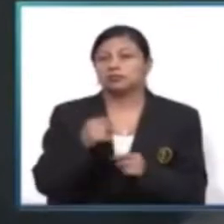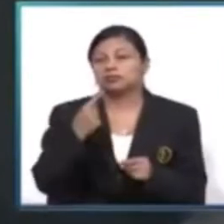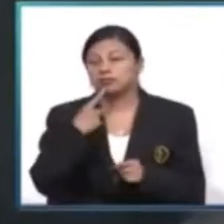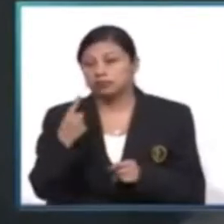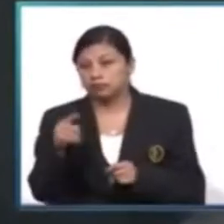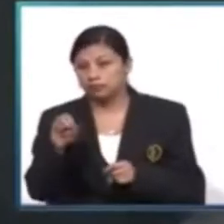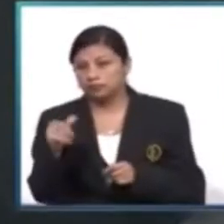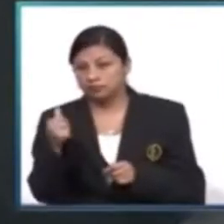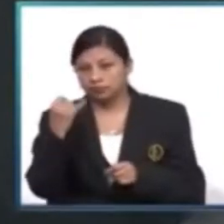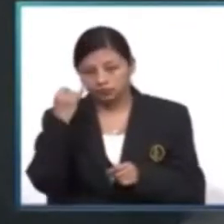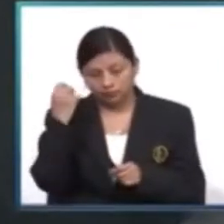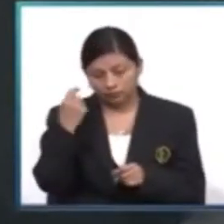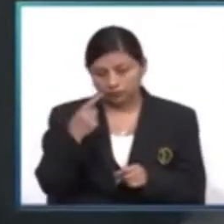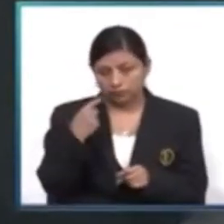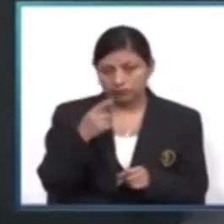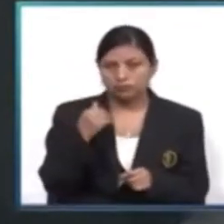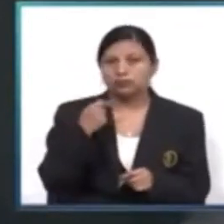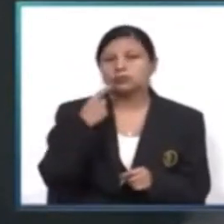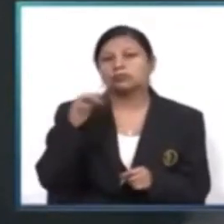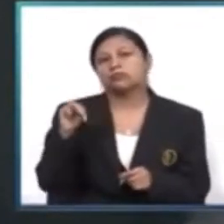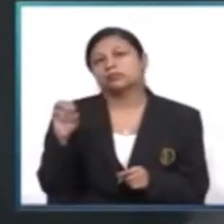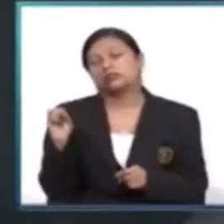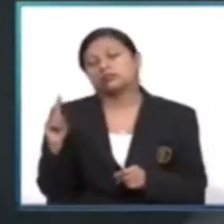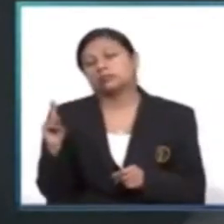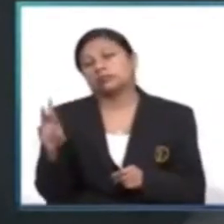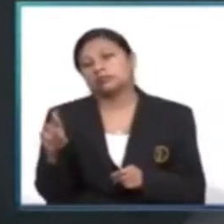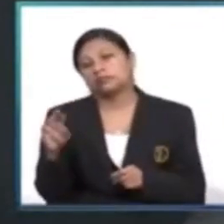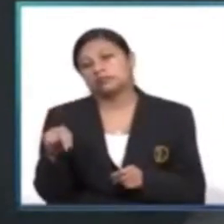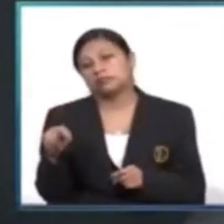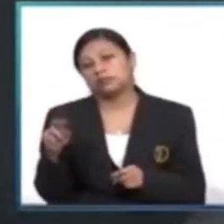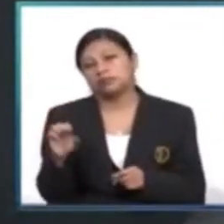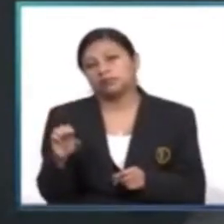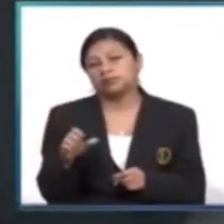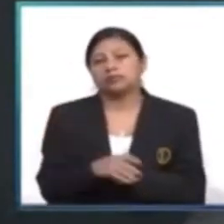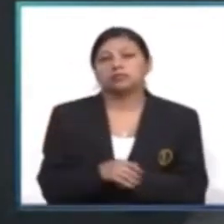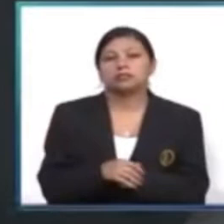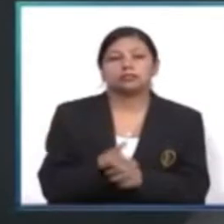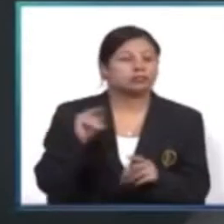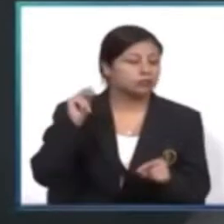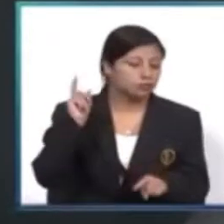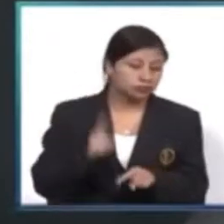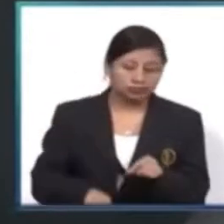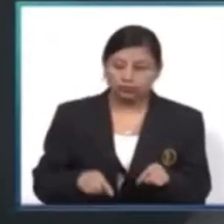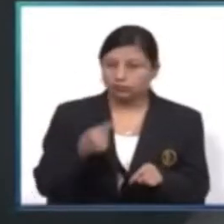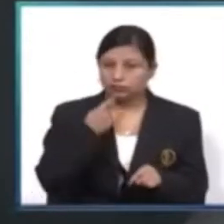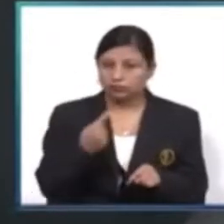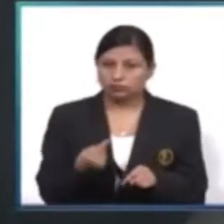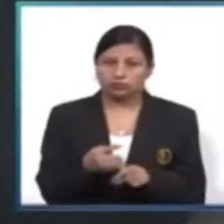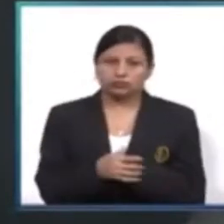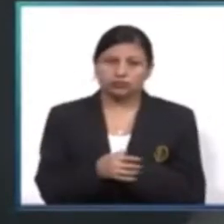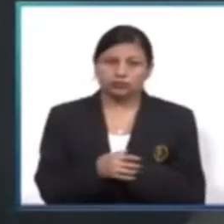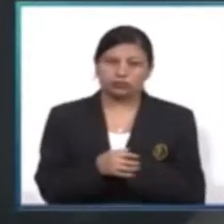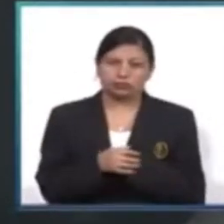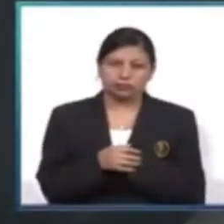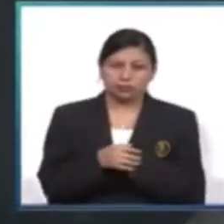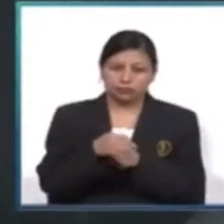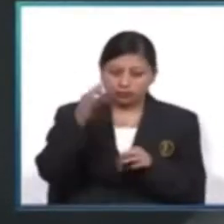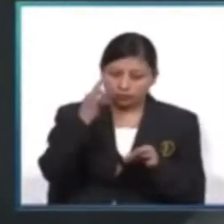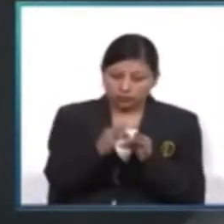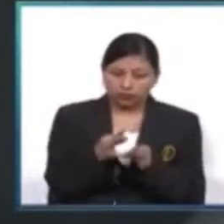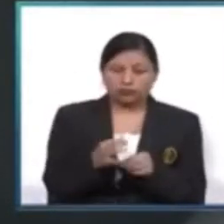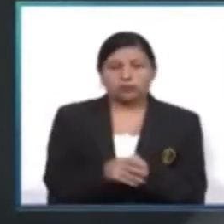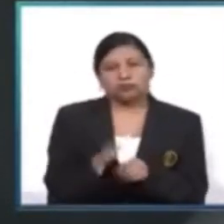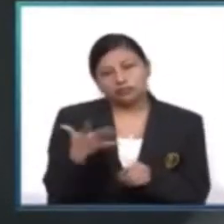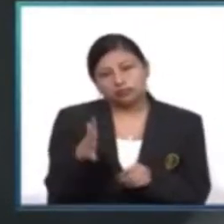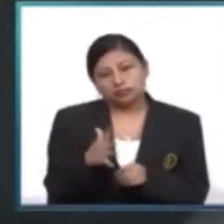la vacuna de Moderna. Todavía, a pesar de los resultados que tenemos de la de Oxford, no tenemos, digamos, la certificación